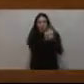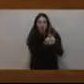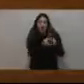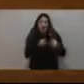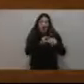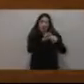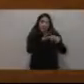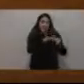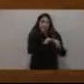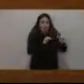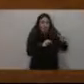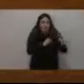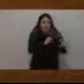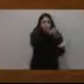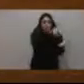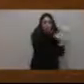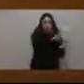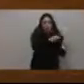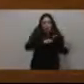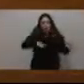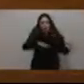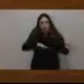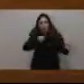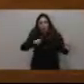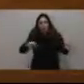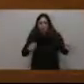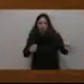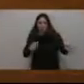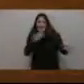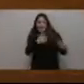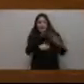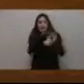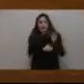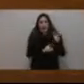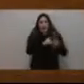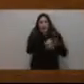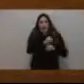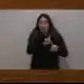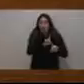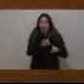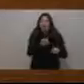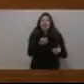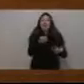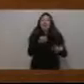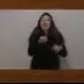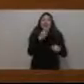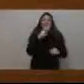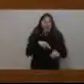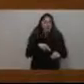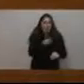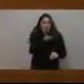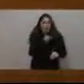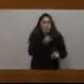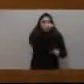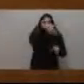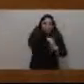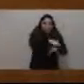urbano, esos 2.000 metros. Los que cometieron la ilegalidad fueron los que se encontraban en aquel momento en el Gobierno, no los que estaban en la oposición.